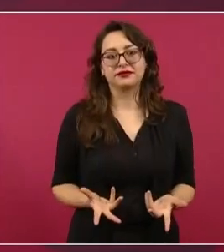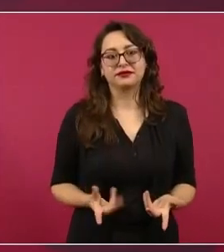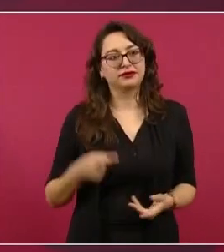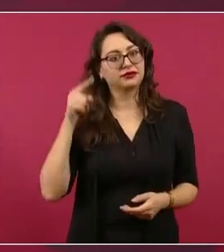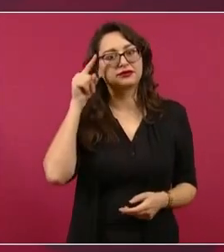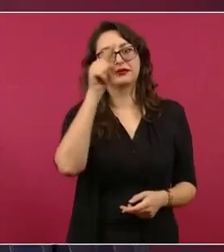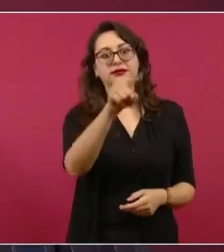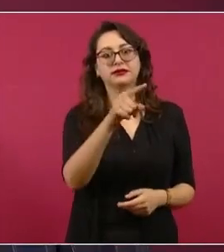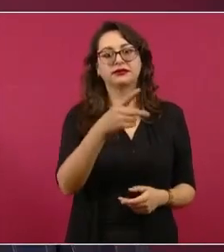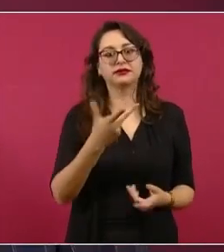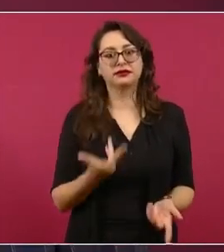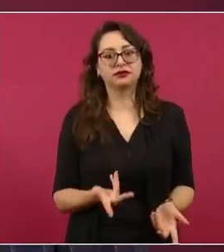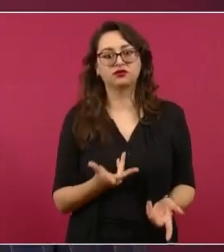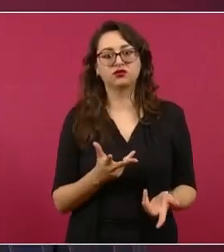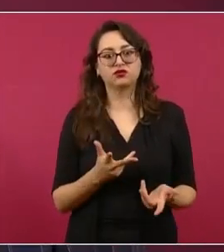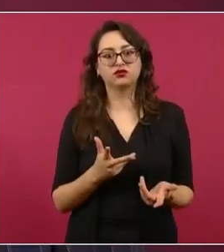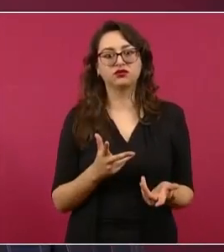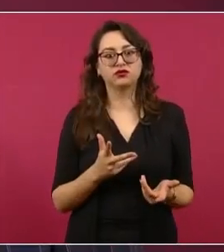se cumpla